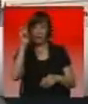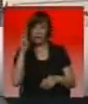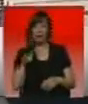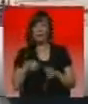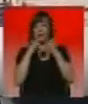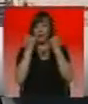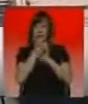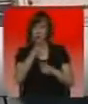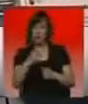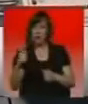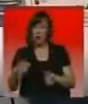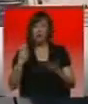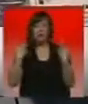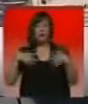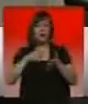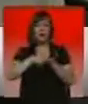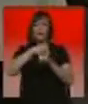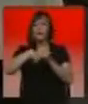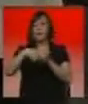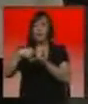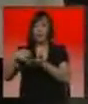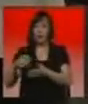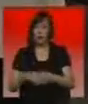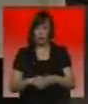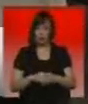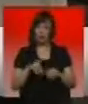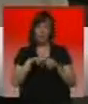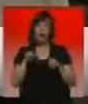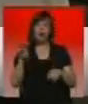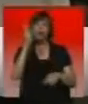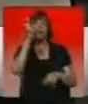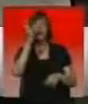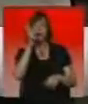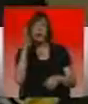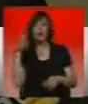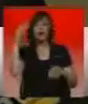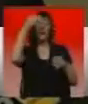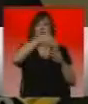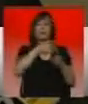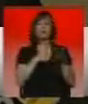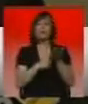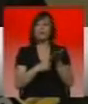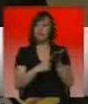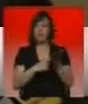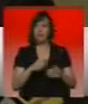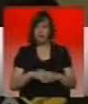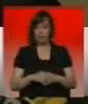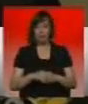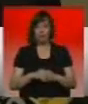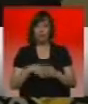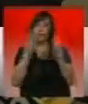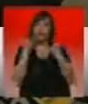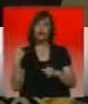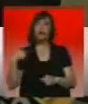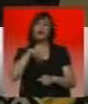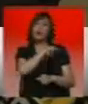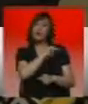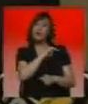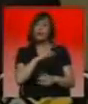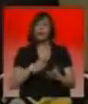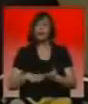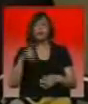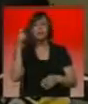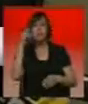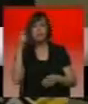juicio político al ministro de Educación, solo acudieron 6 a la sesión de presentación de pruebas. Estamos en una etapa de recepción de